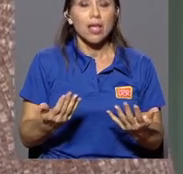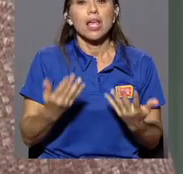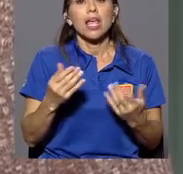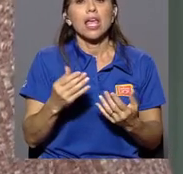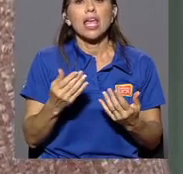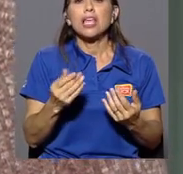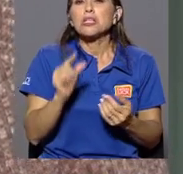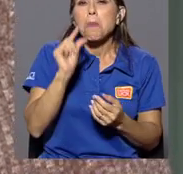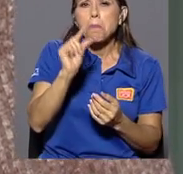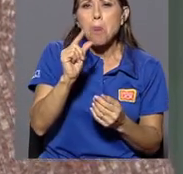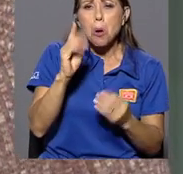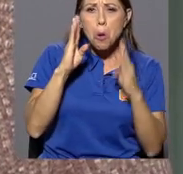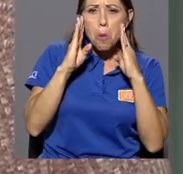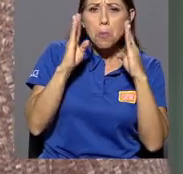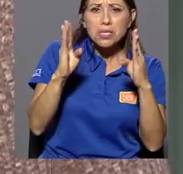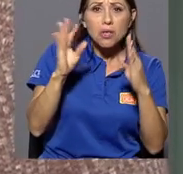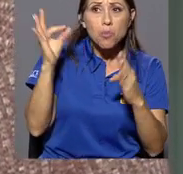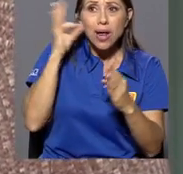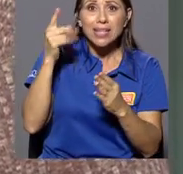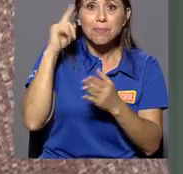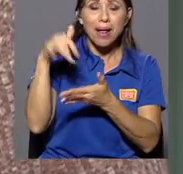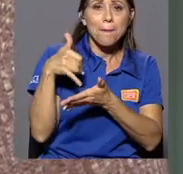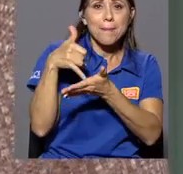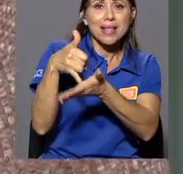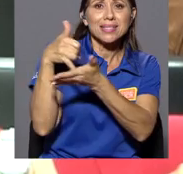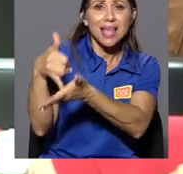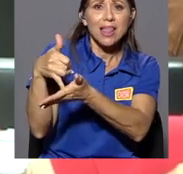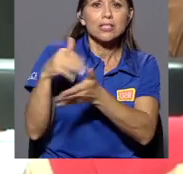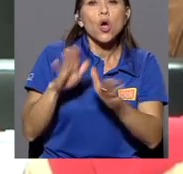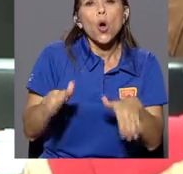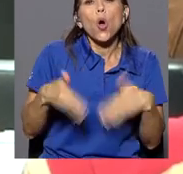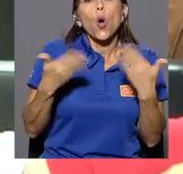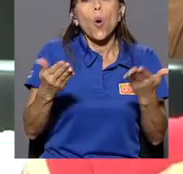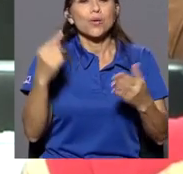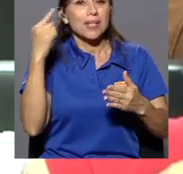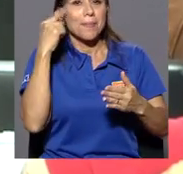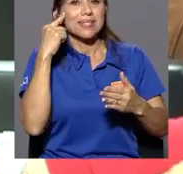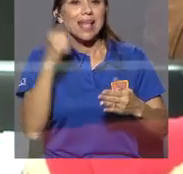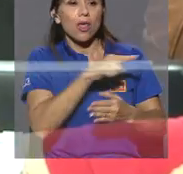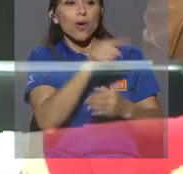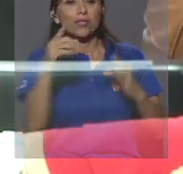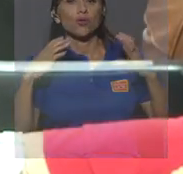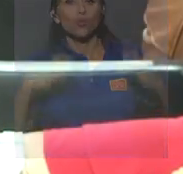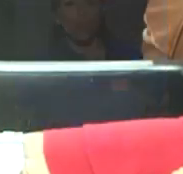consideradas en el tema de las premiaciones, cómo están pensados esos cuerpos para representar cierta estética.